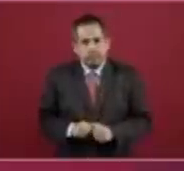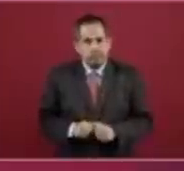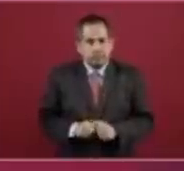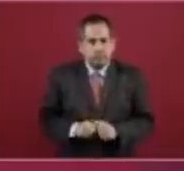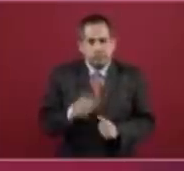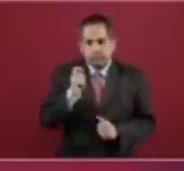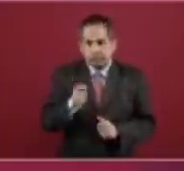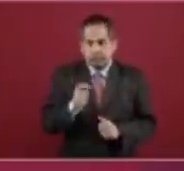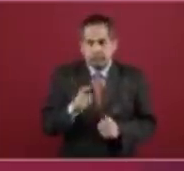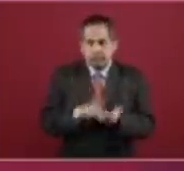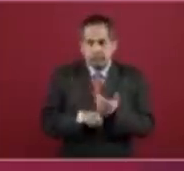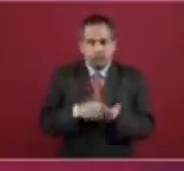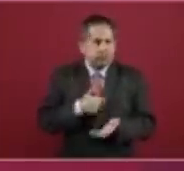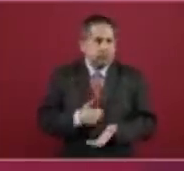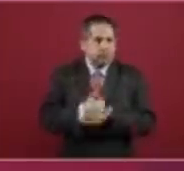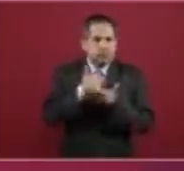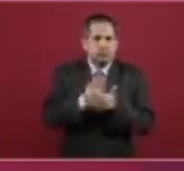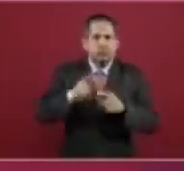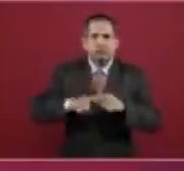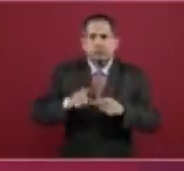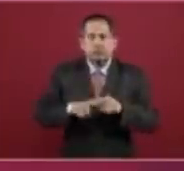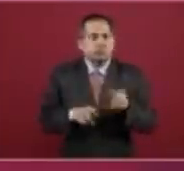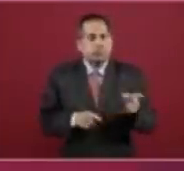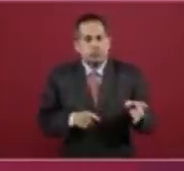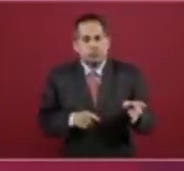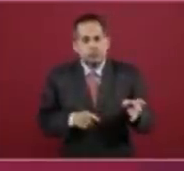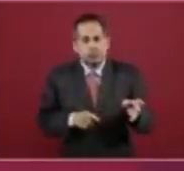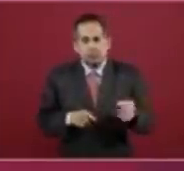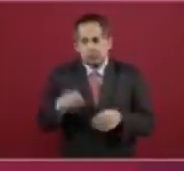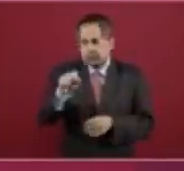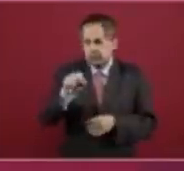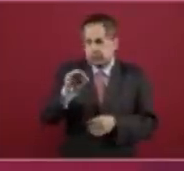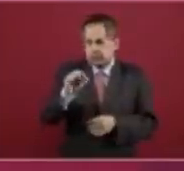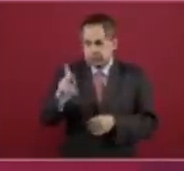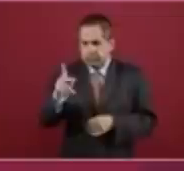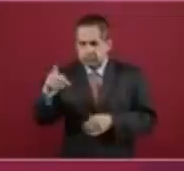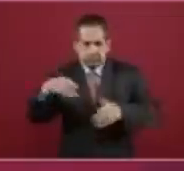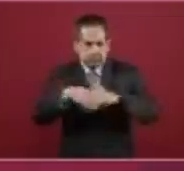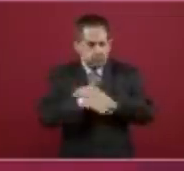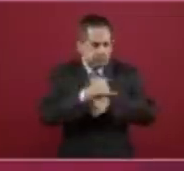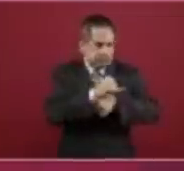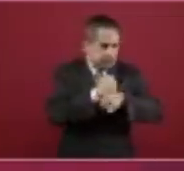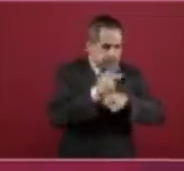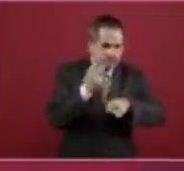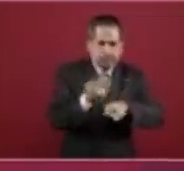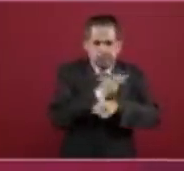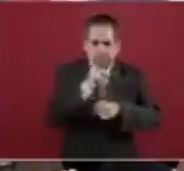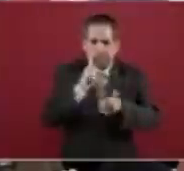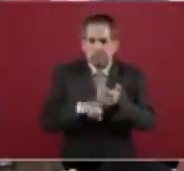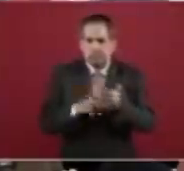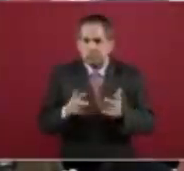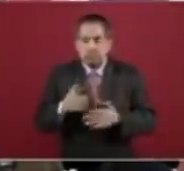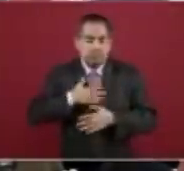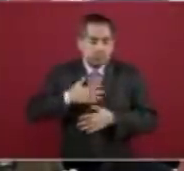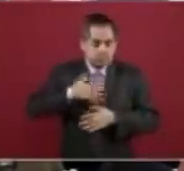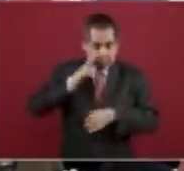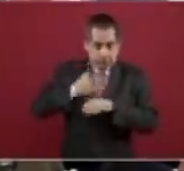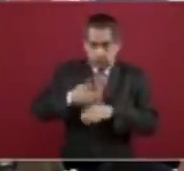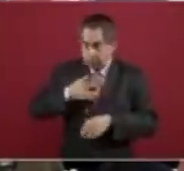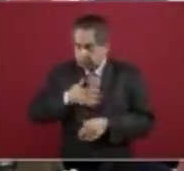que nos ayude la función pública a hacer la investigación, a ver si nos corresponde,